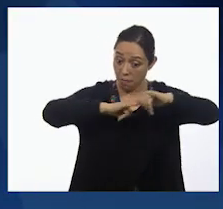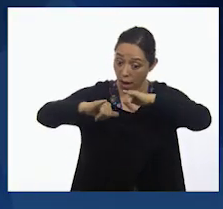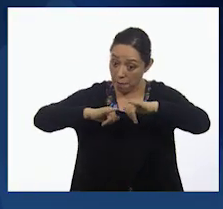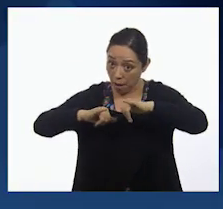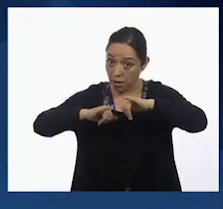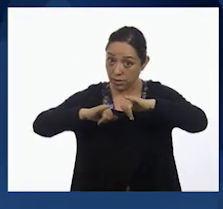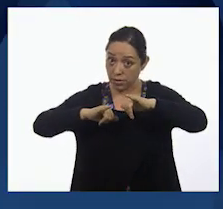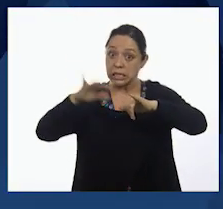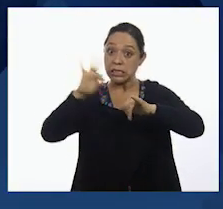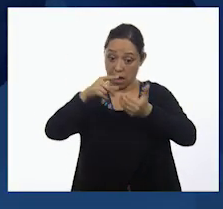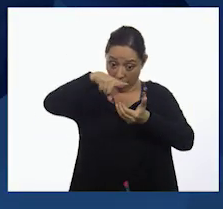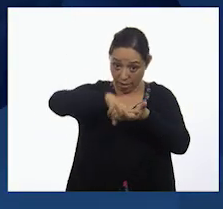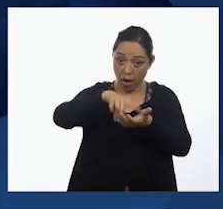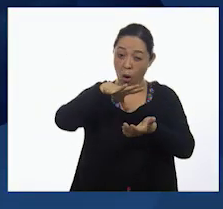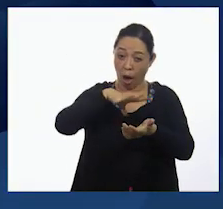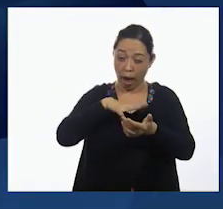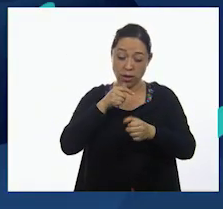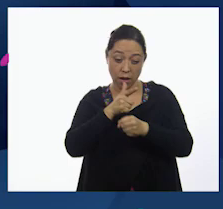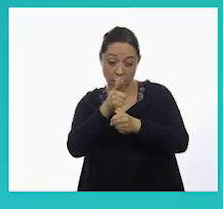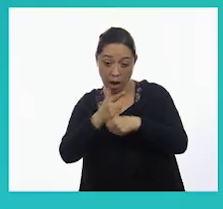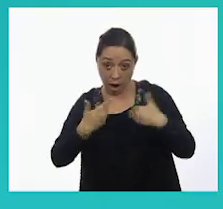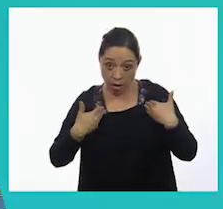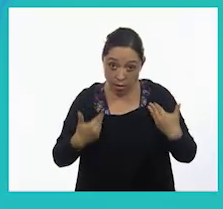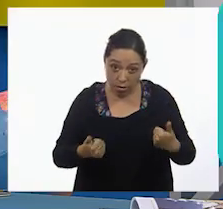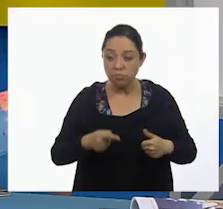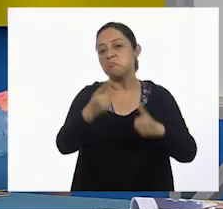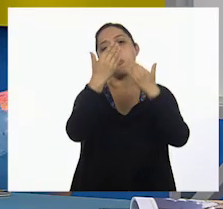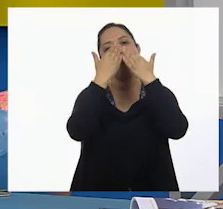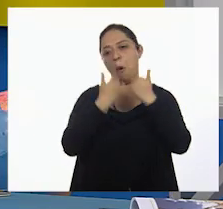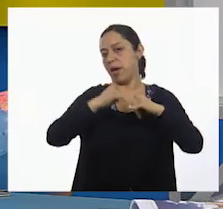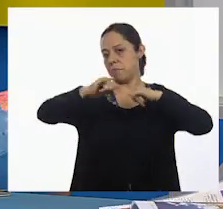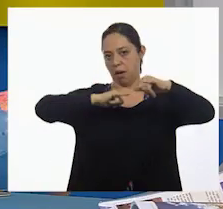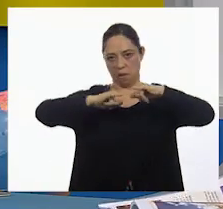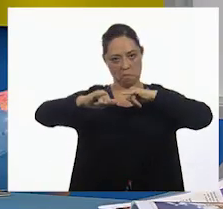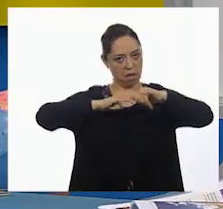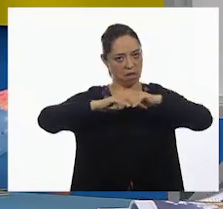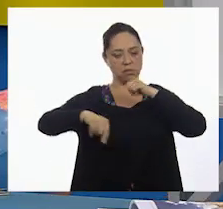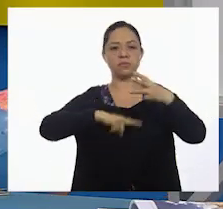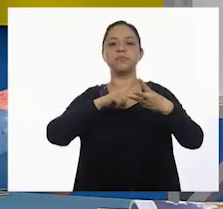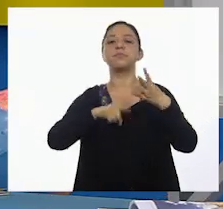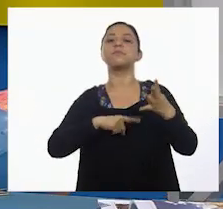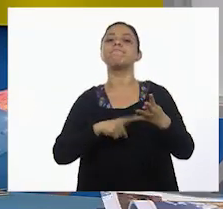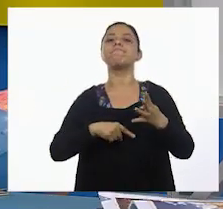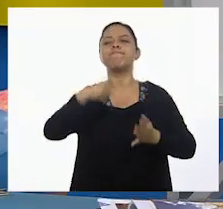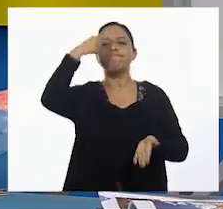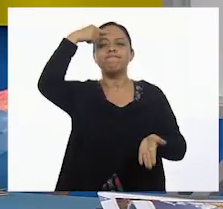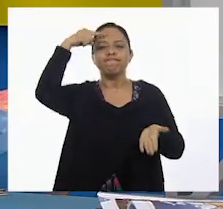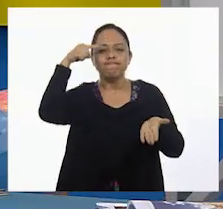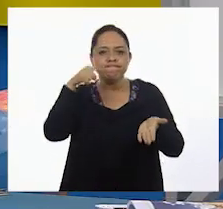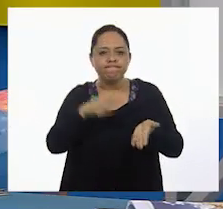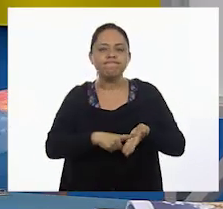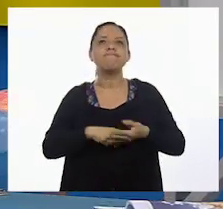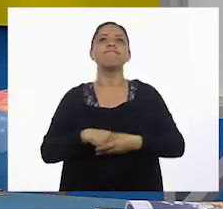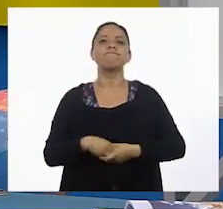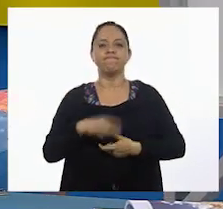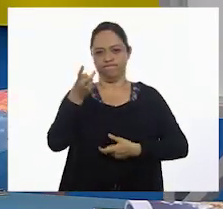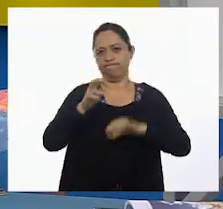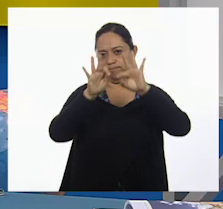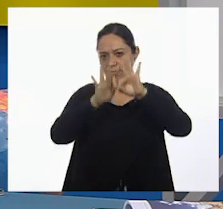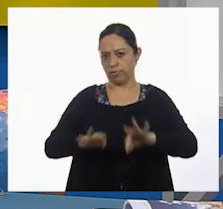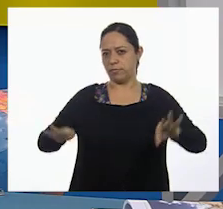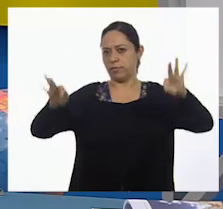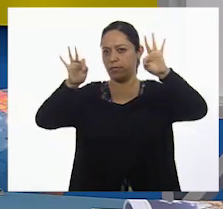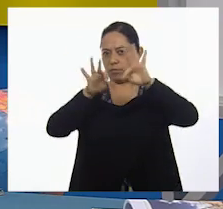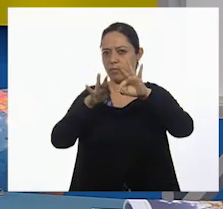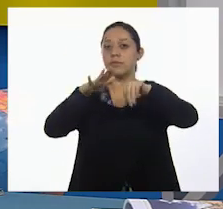¿son fáciles de entender? Tampoco tiene mapas. Tampoco tiene mapas. Y creo que aquí sí es un elemento pues importante